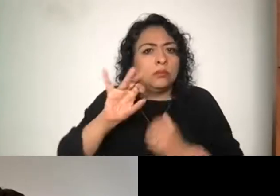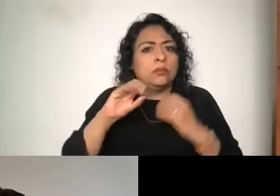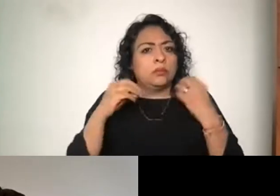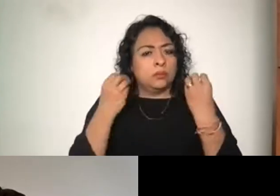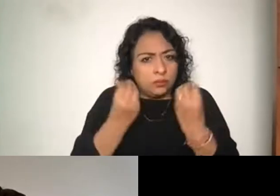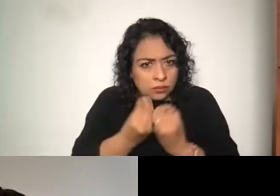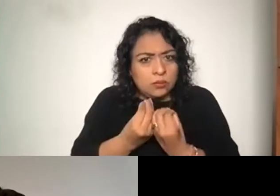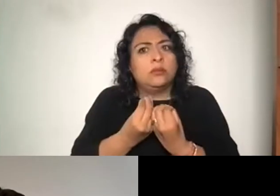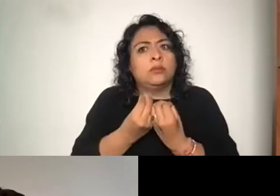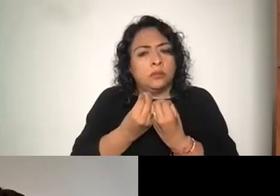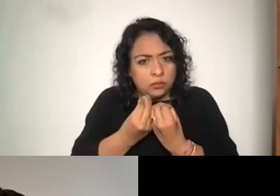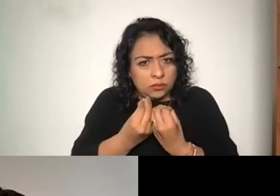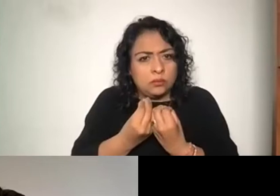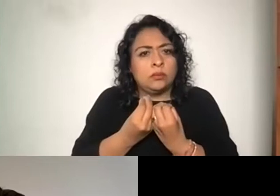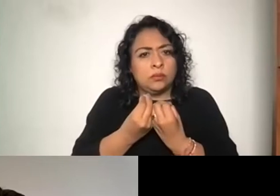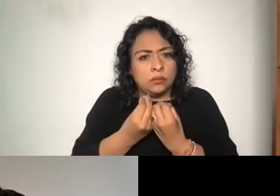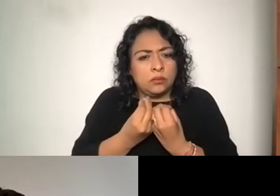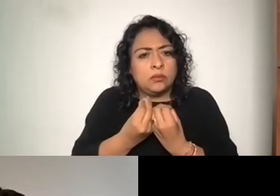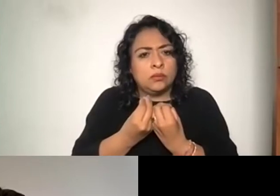organizaciones de